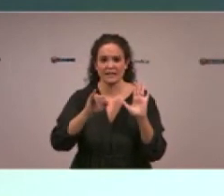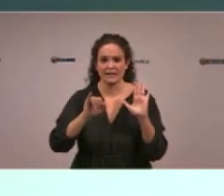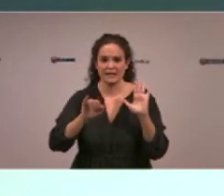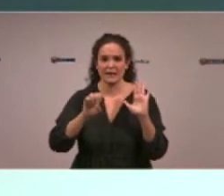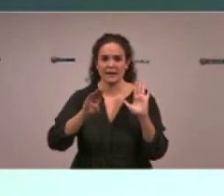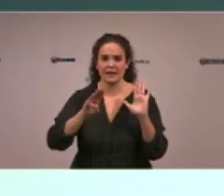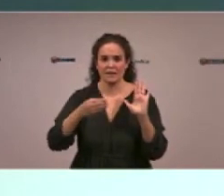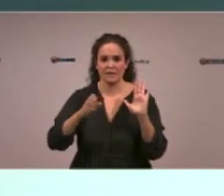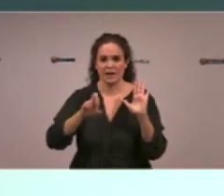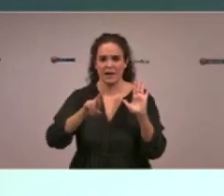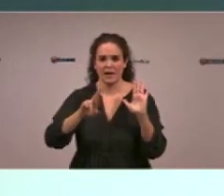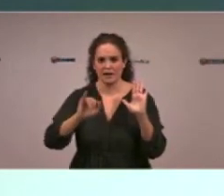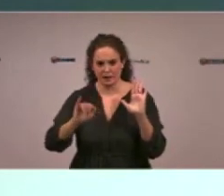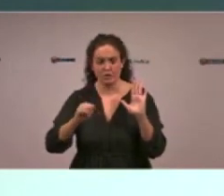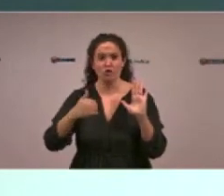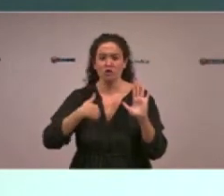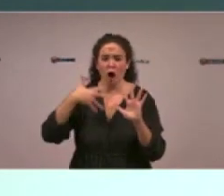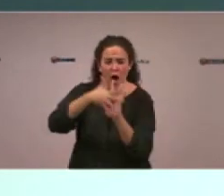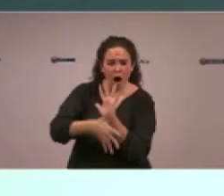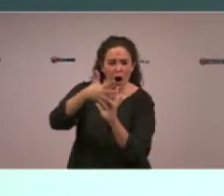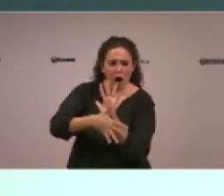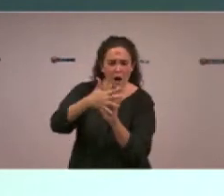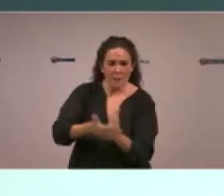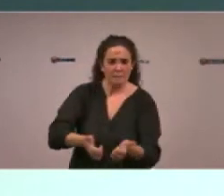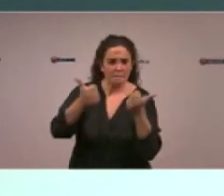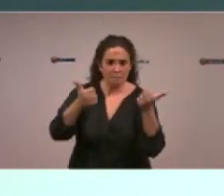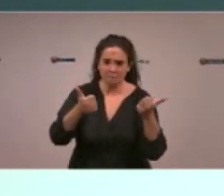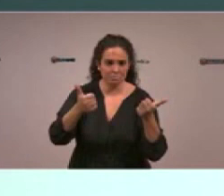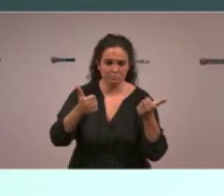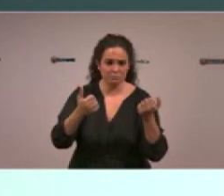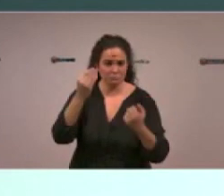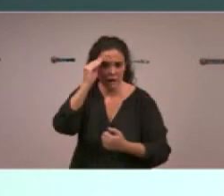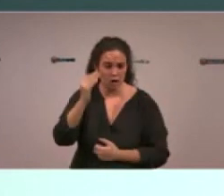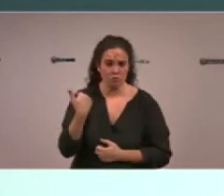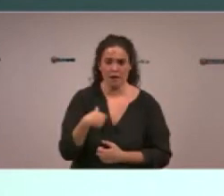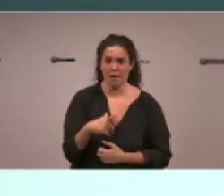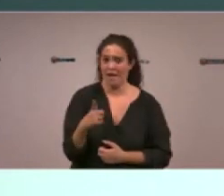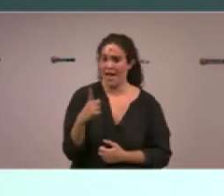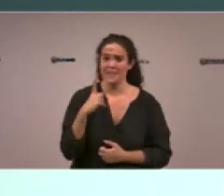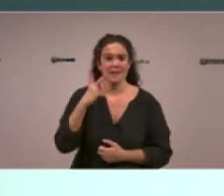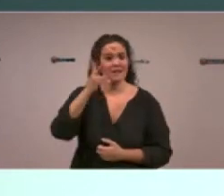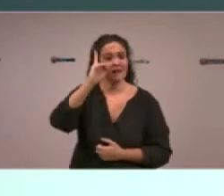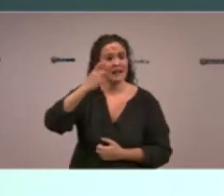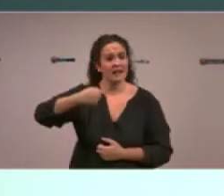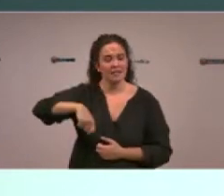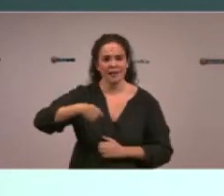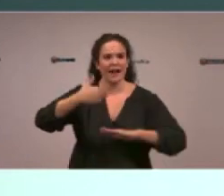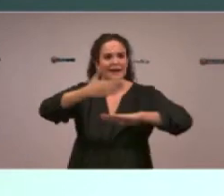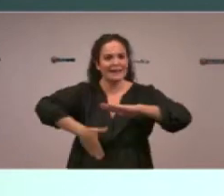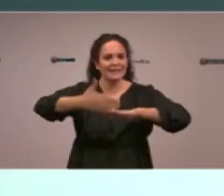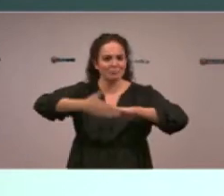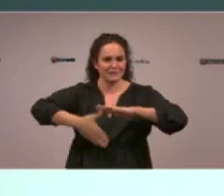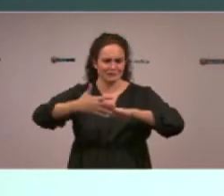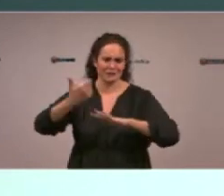a ser más preciso que el Lehendakari. Creo que en la entrevista de ayer marcó un poco cuáles son los límites que el estado de